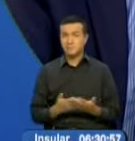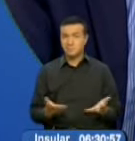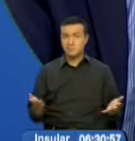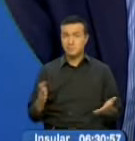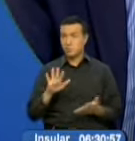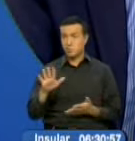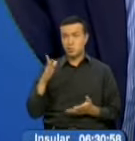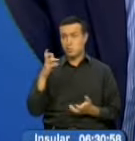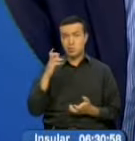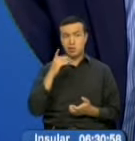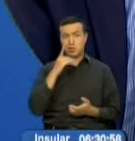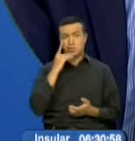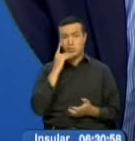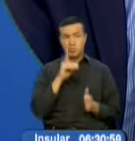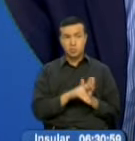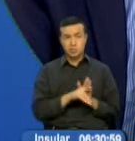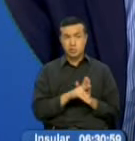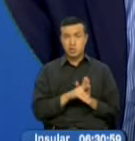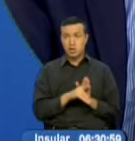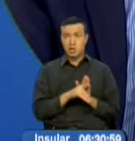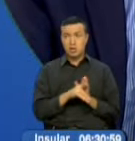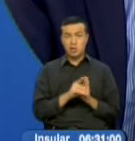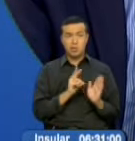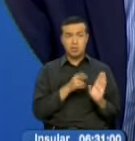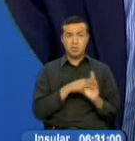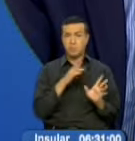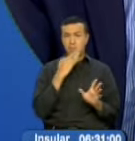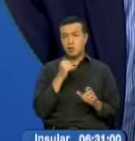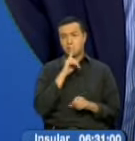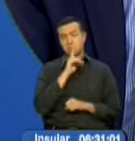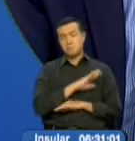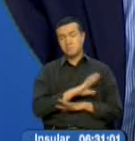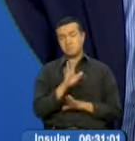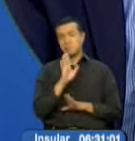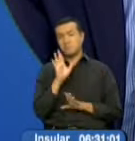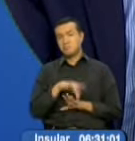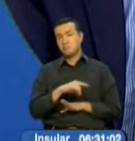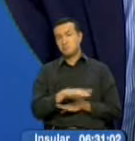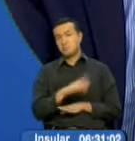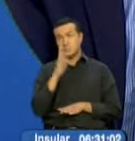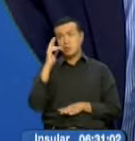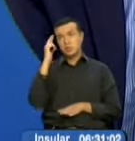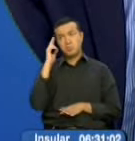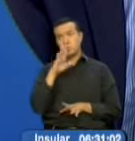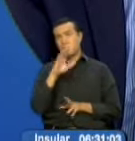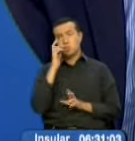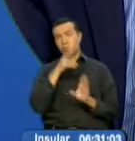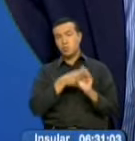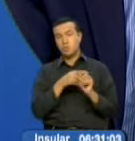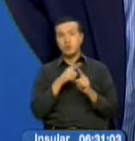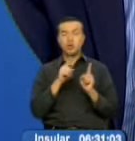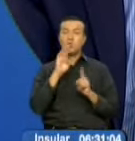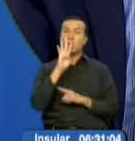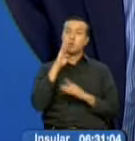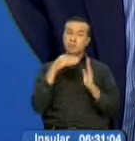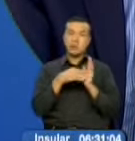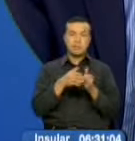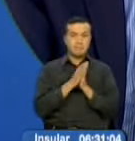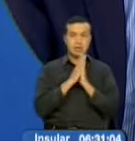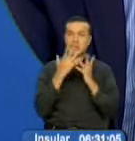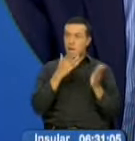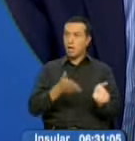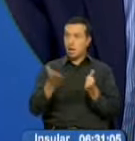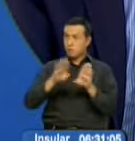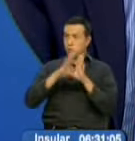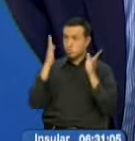si no hubieras querido objetar, no hubieras objetado nada y ahí tendría sentido no acudir. Pero si tú pides 4.000 y te dan las